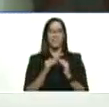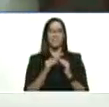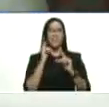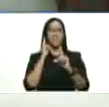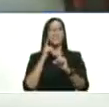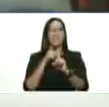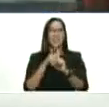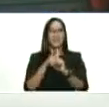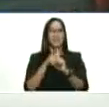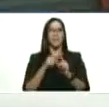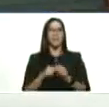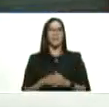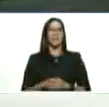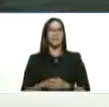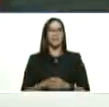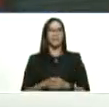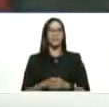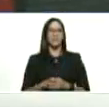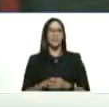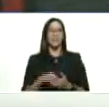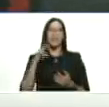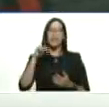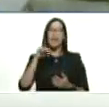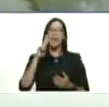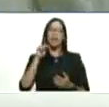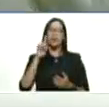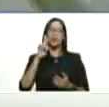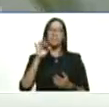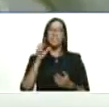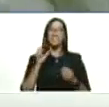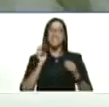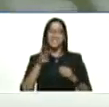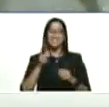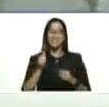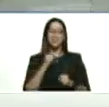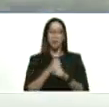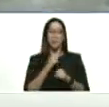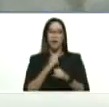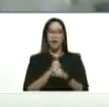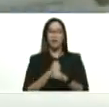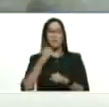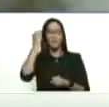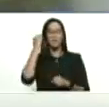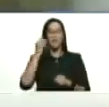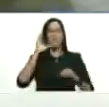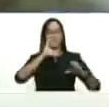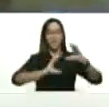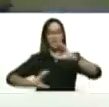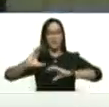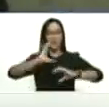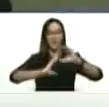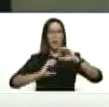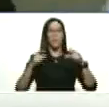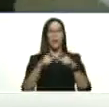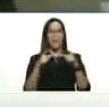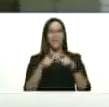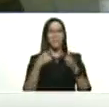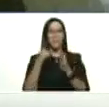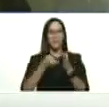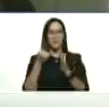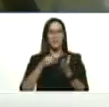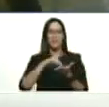directamente... Bueno, la Nutrichicha, trabajada y pensada científicamente por el equipo del Instituto Nacional